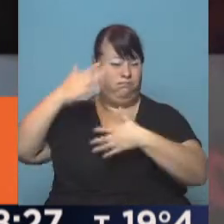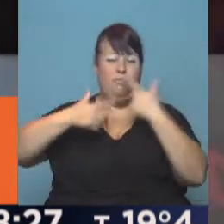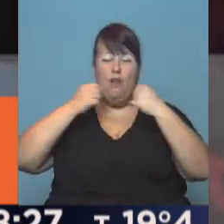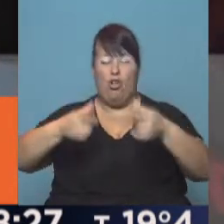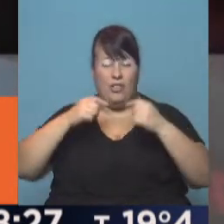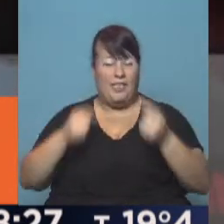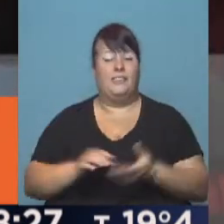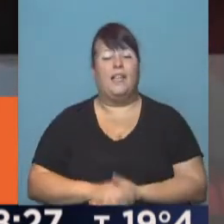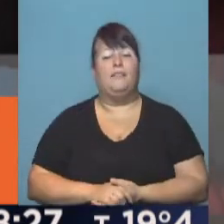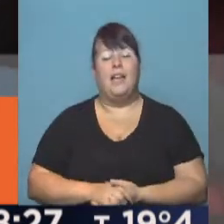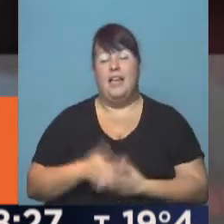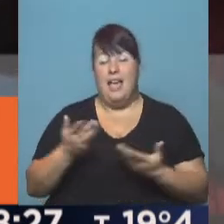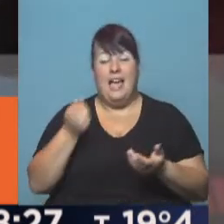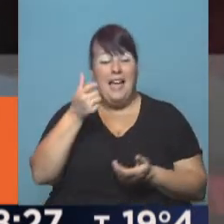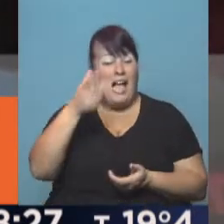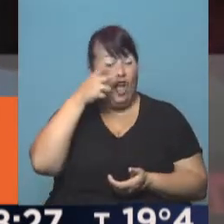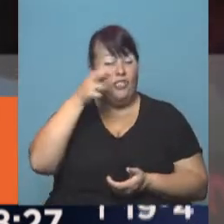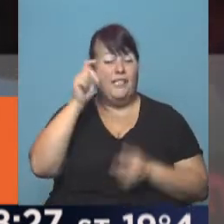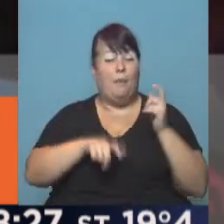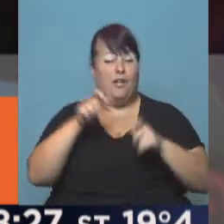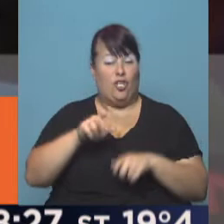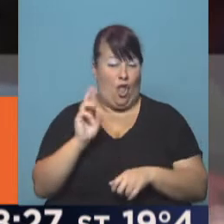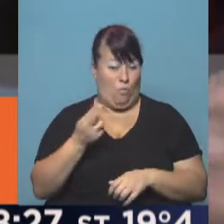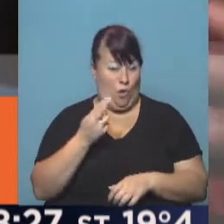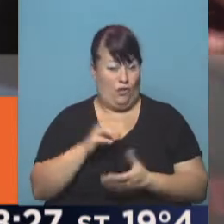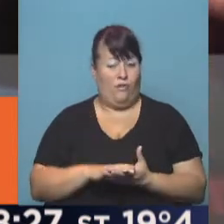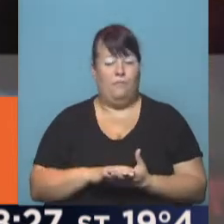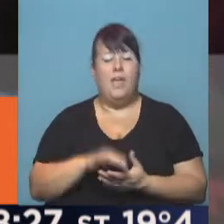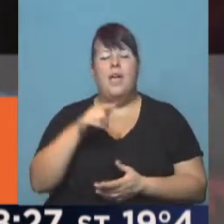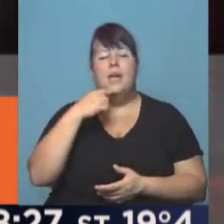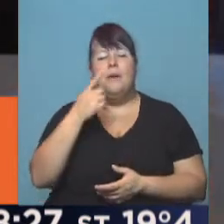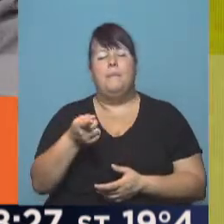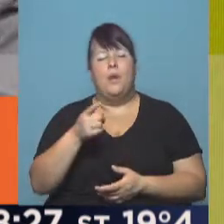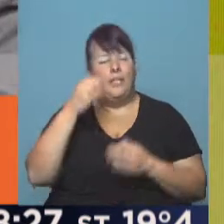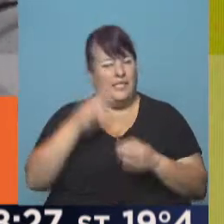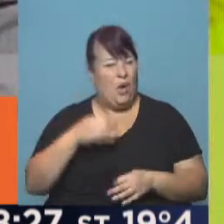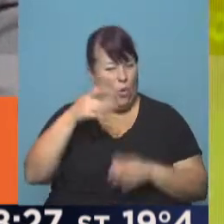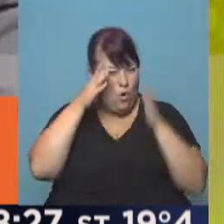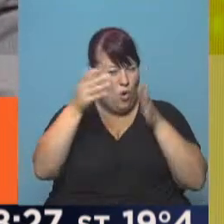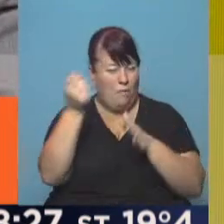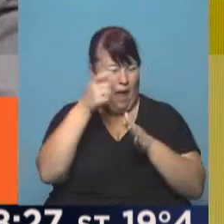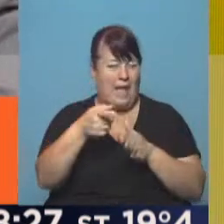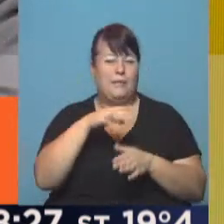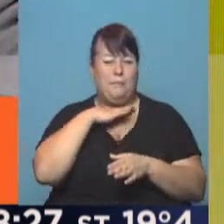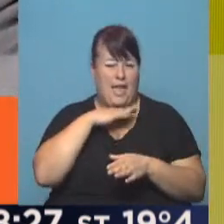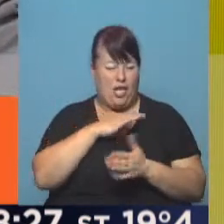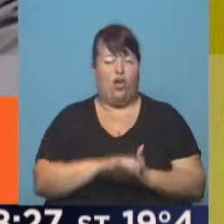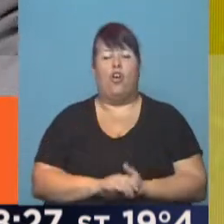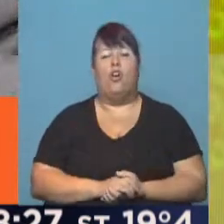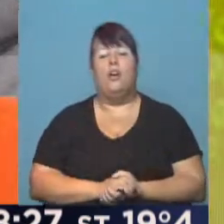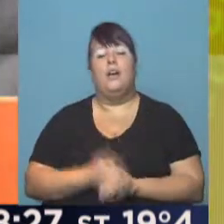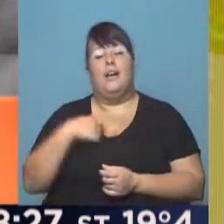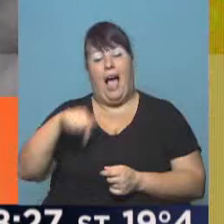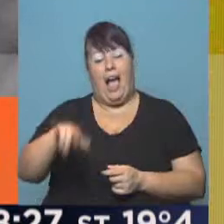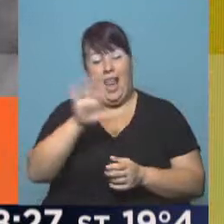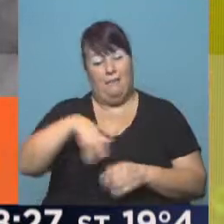protestas y pues casi 80 personas que han perdido la vida en este contexto. Erika, seguramente tendrán el foco puesto en México. Estamos